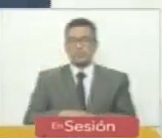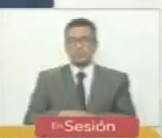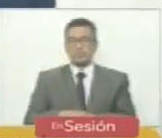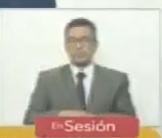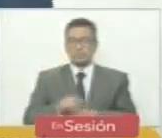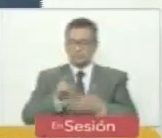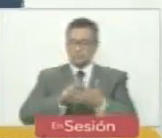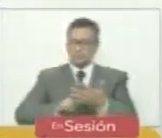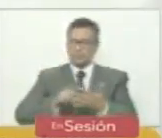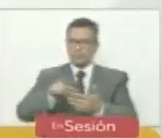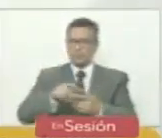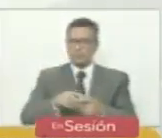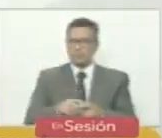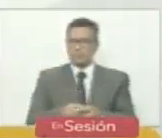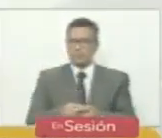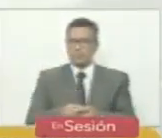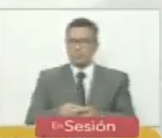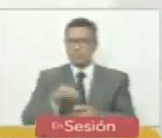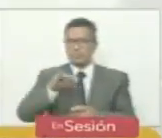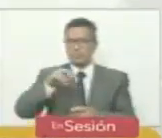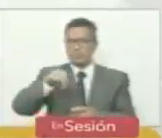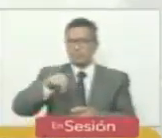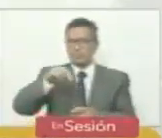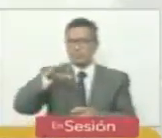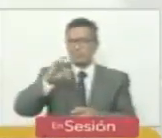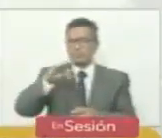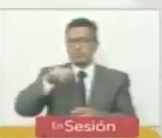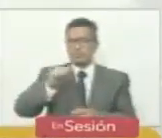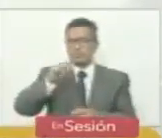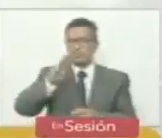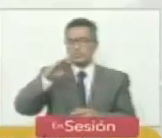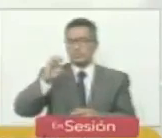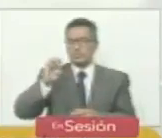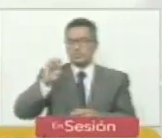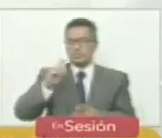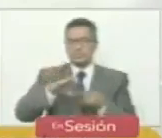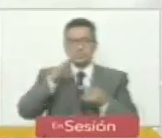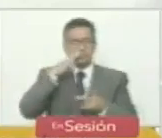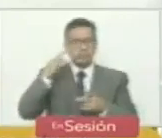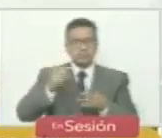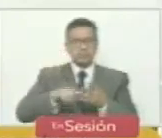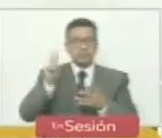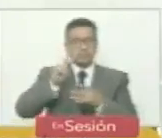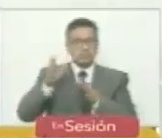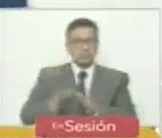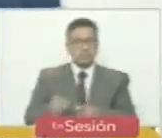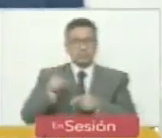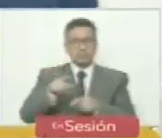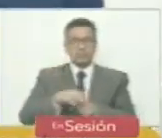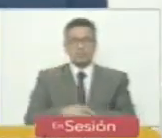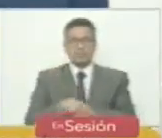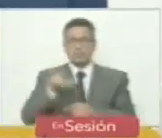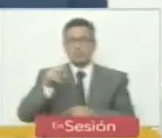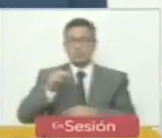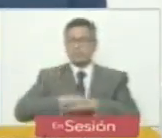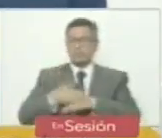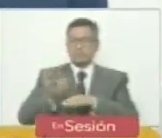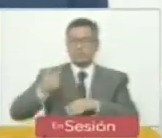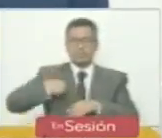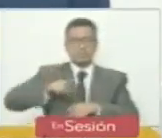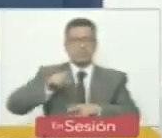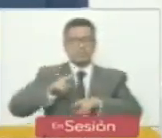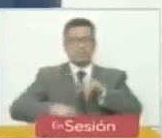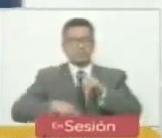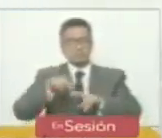¿Han leído? Infobae ha dicho, el avión francés, iraní, venezolano. No, porque tienen que crear